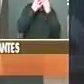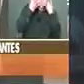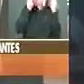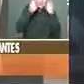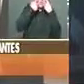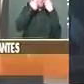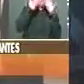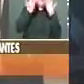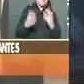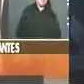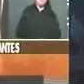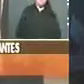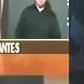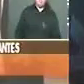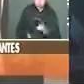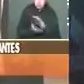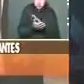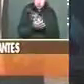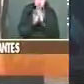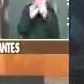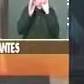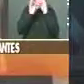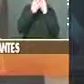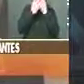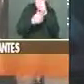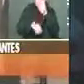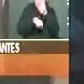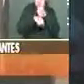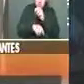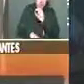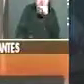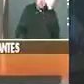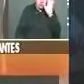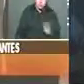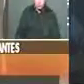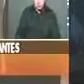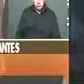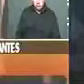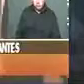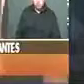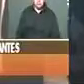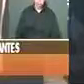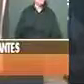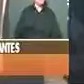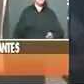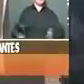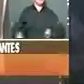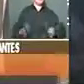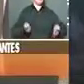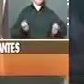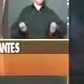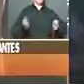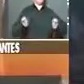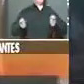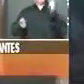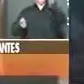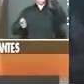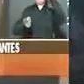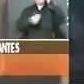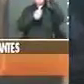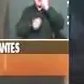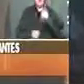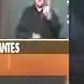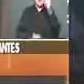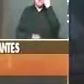horrorizan. Entonces vamos a permitir que les den cero cárcel y que además los tengamos que ver dirigiendo nuestra patria, por supuesto trae más formas de violencia.